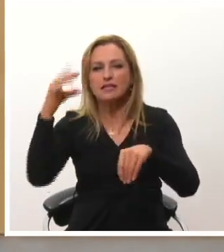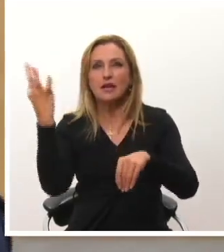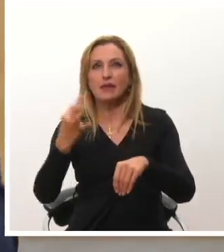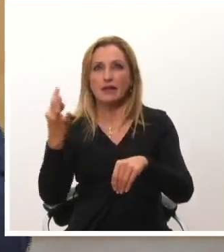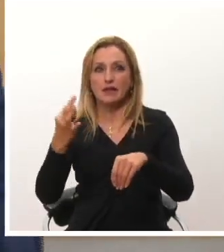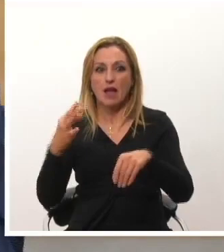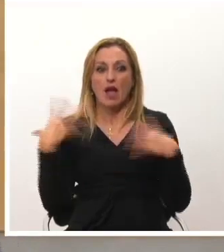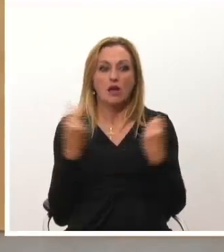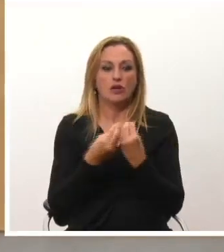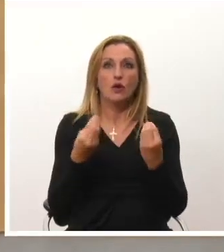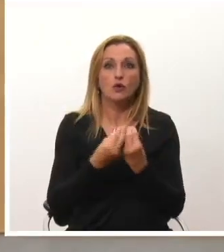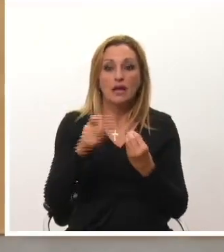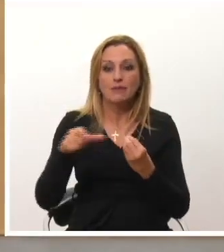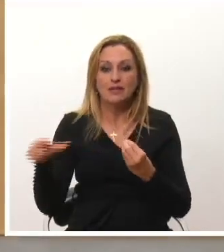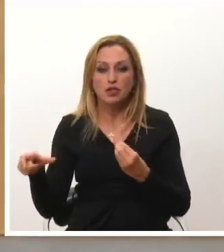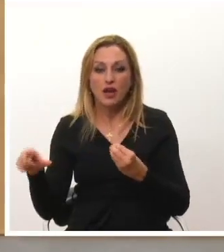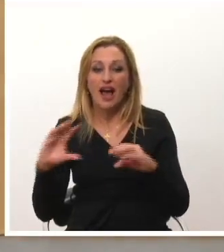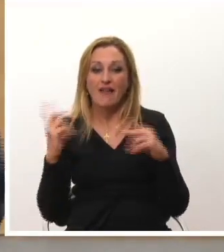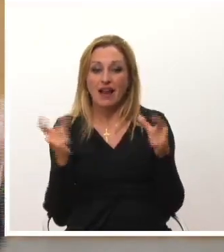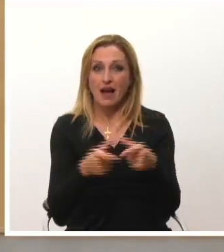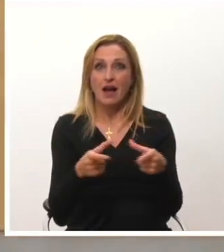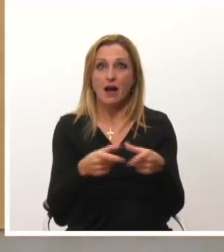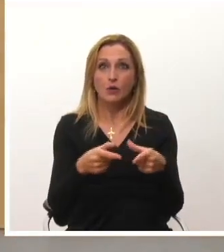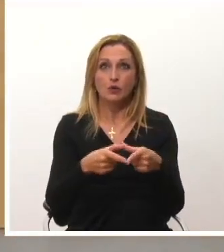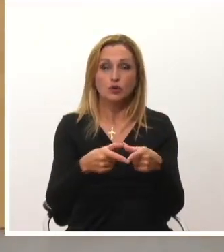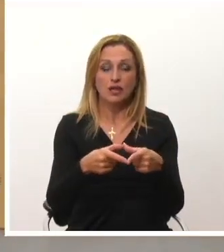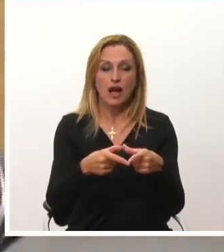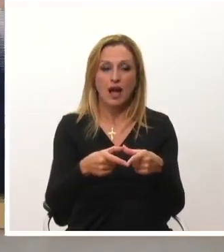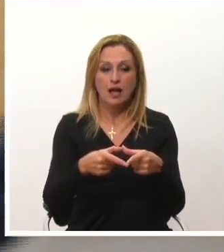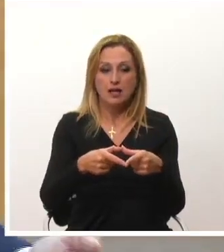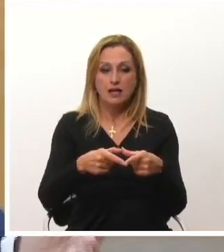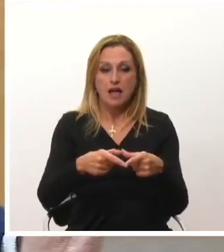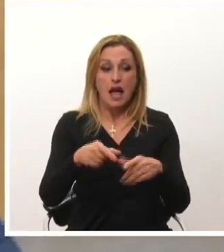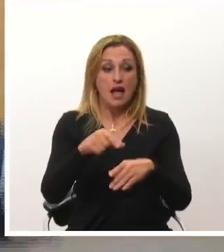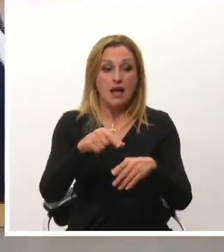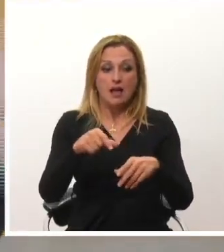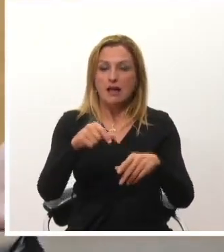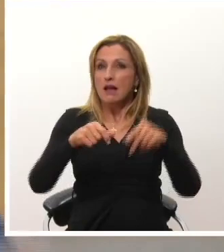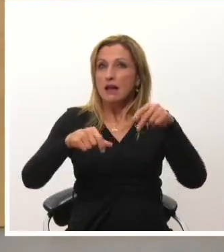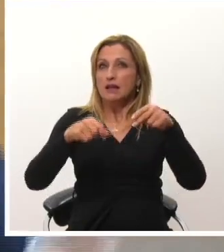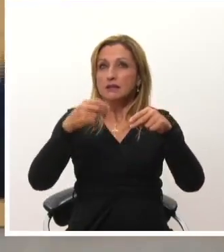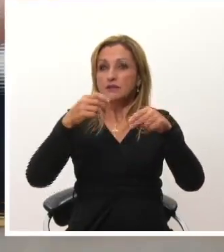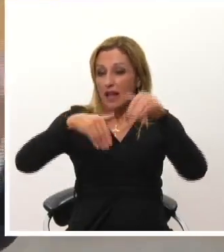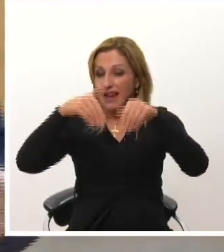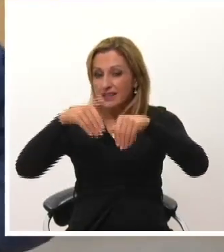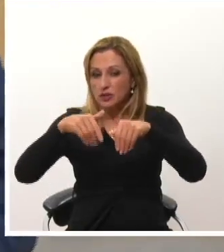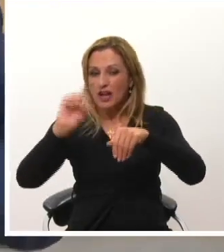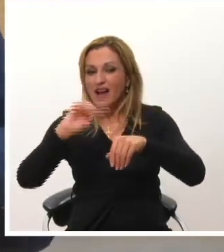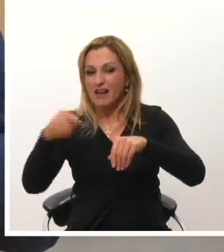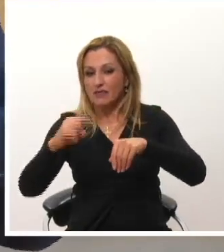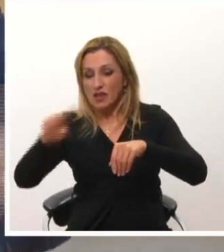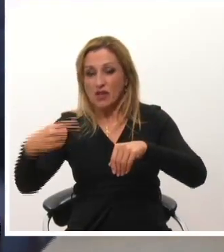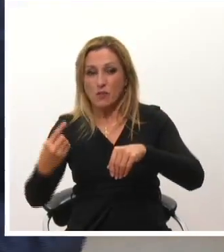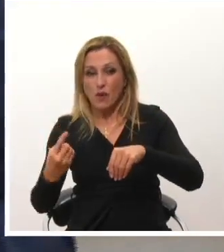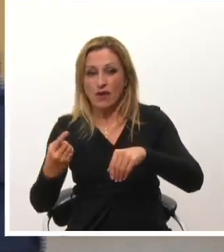junto a las personas nombradas por la junta electoral hay interventores de los partidos que hacen el recuento el recuento junto con el personal de